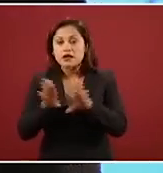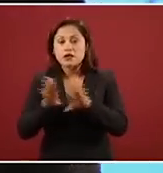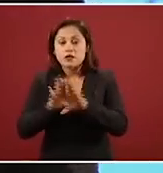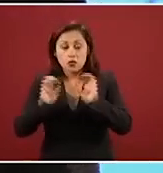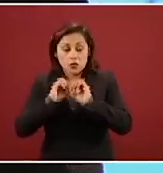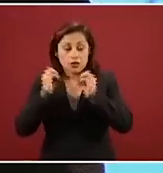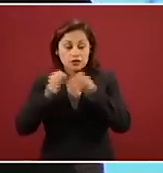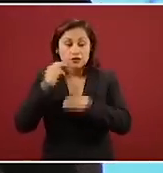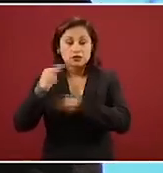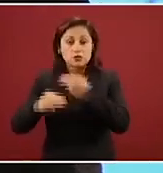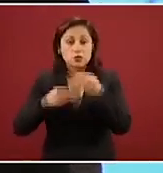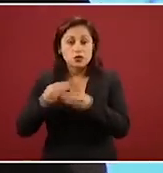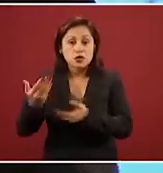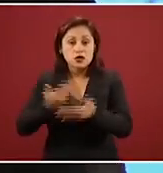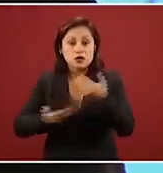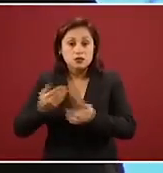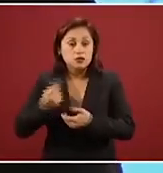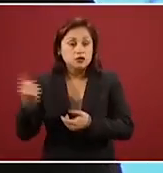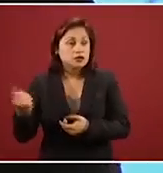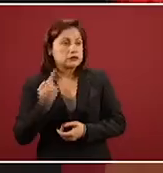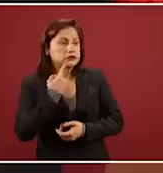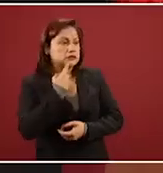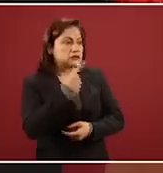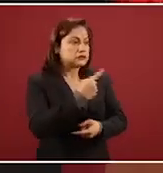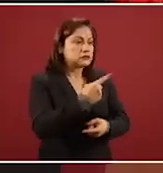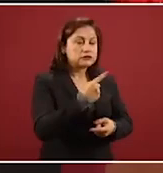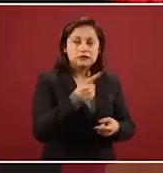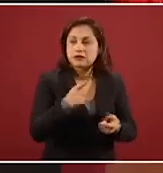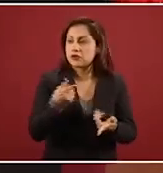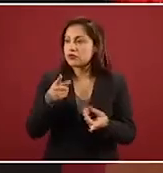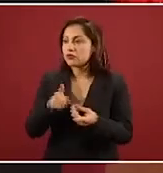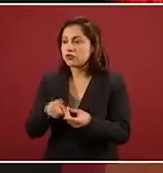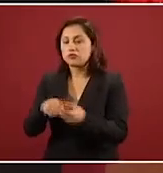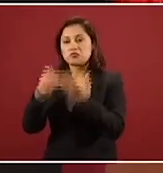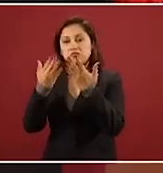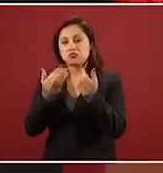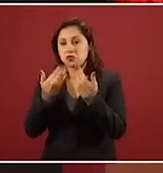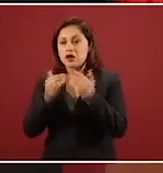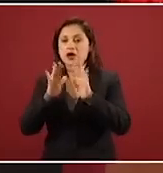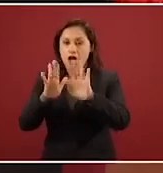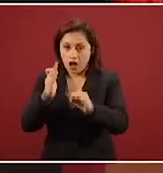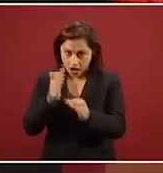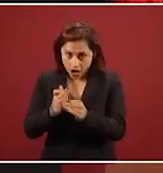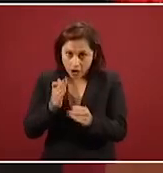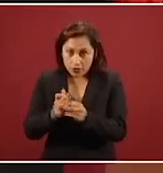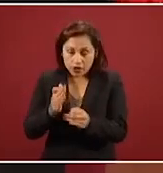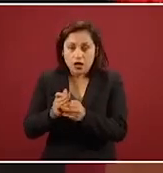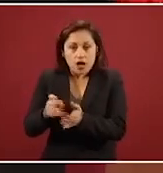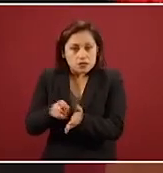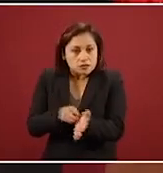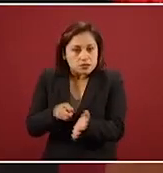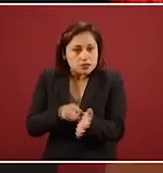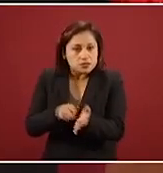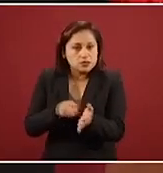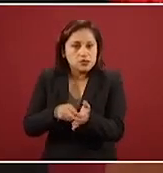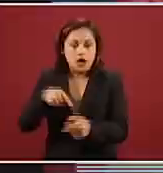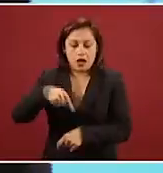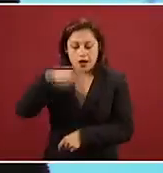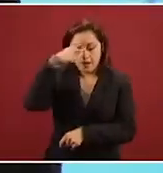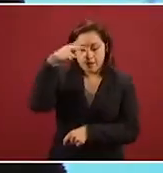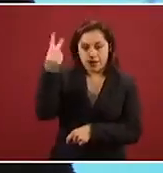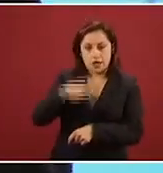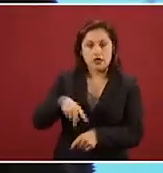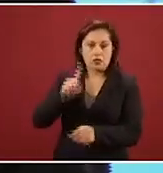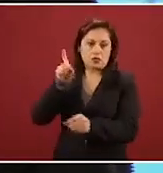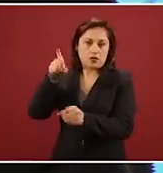a dirimir sus controversias. Se está trabajando en ello, México está tratando de que, como miembro de la OMC,